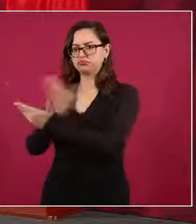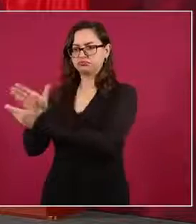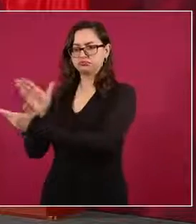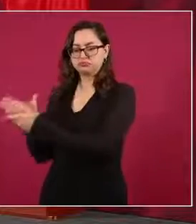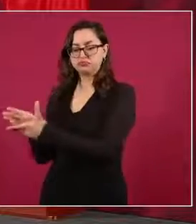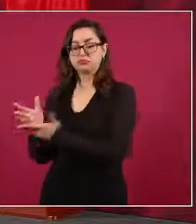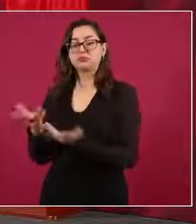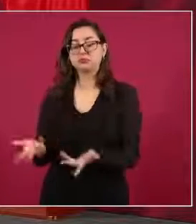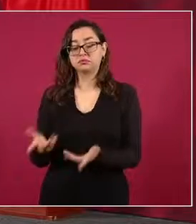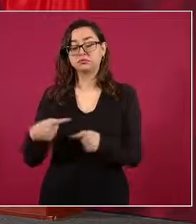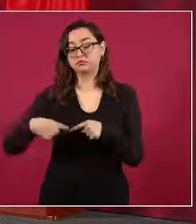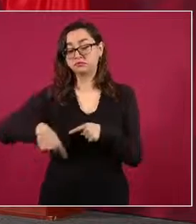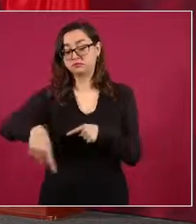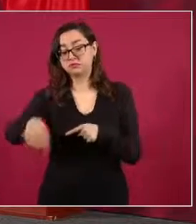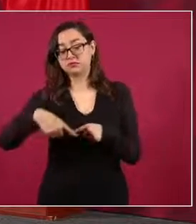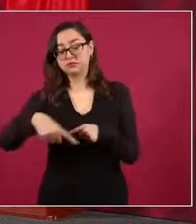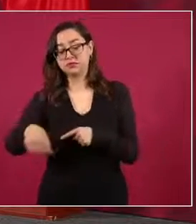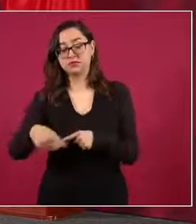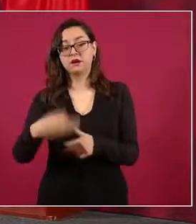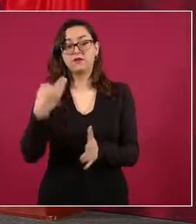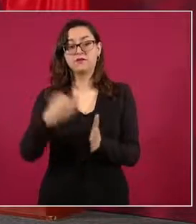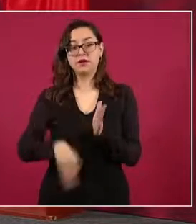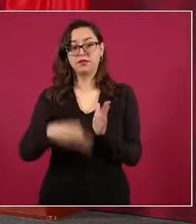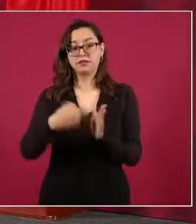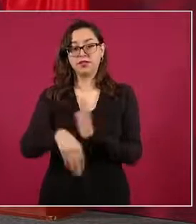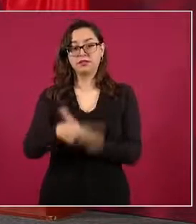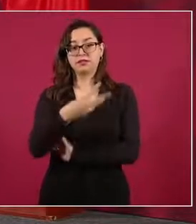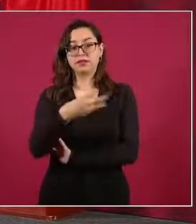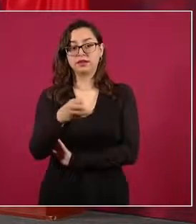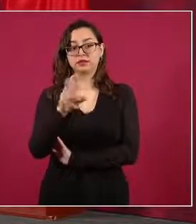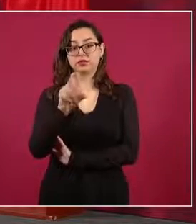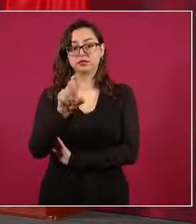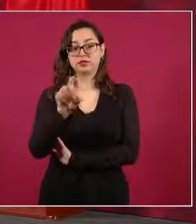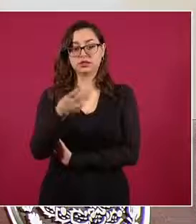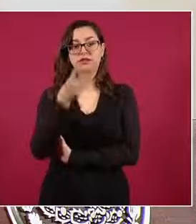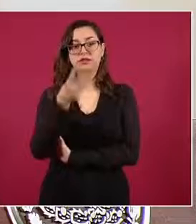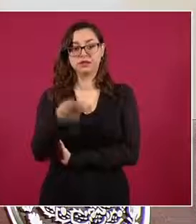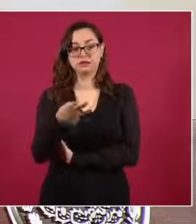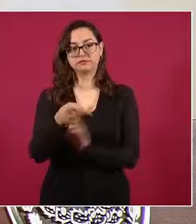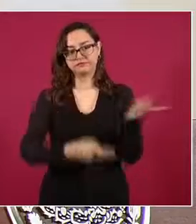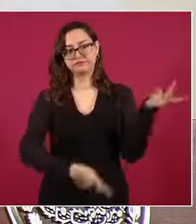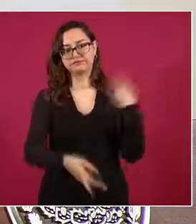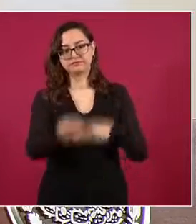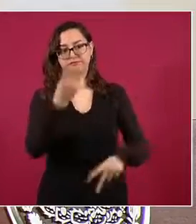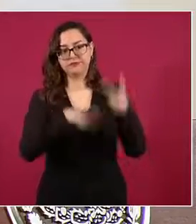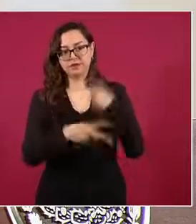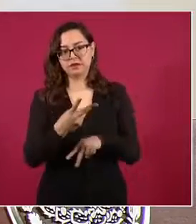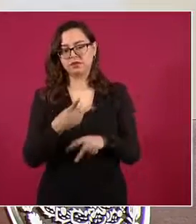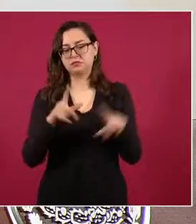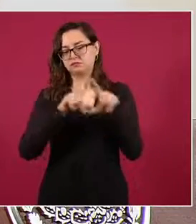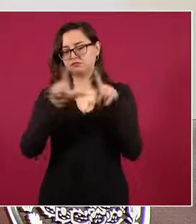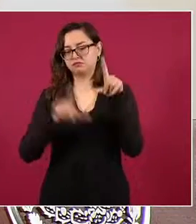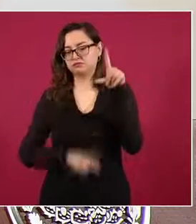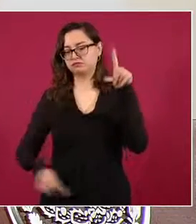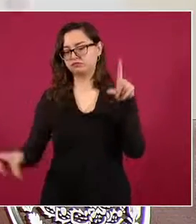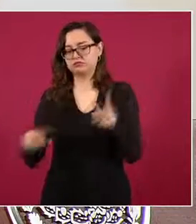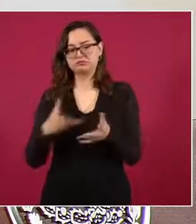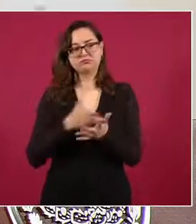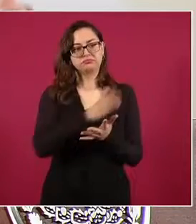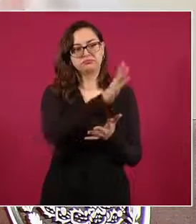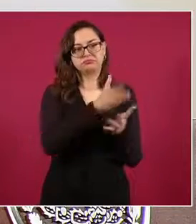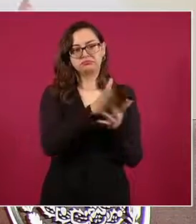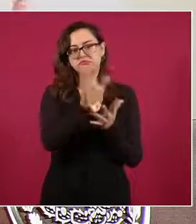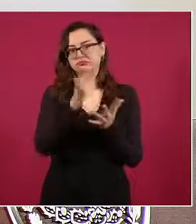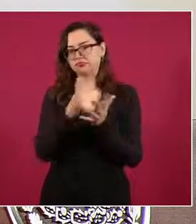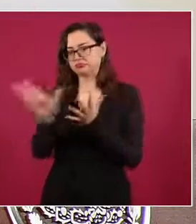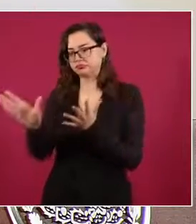pretendemos que arriben los 333 especialistas más que serán destinados a diferentes hospitales, sobre todo en